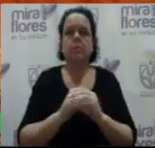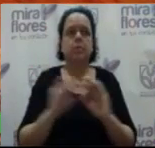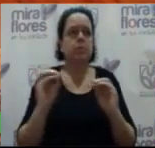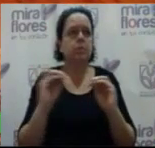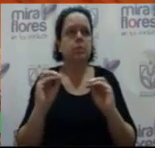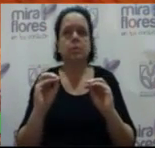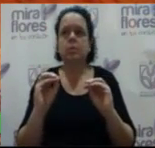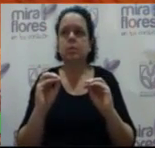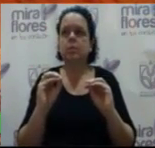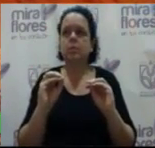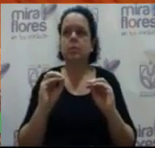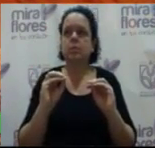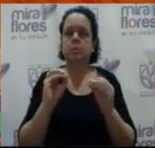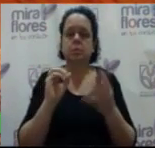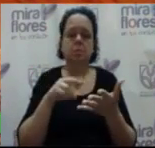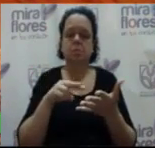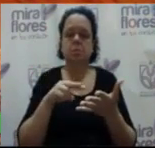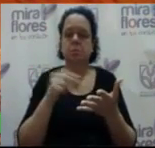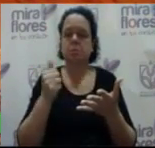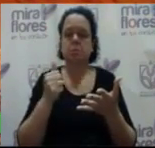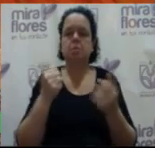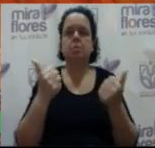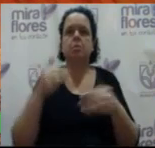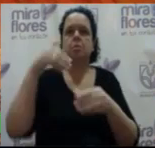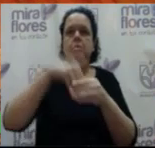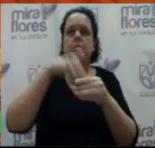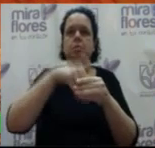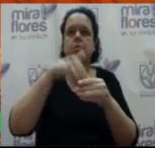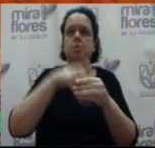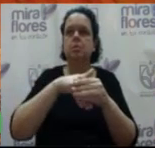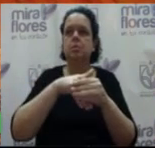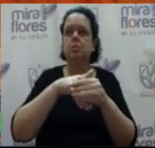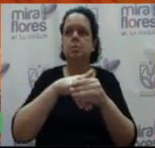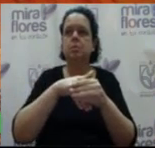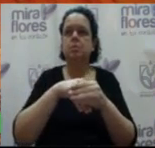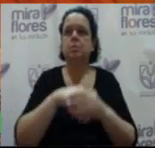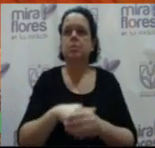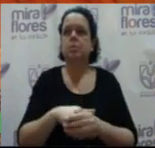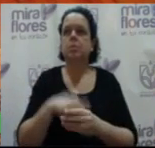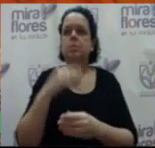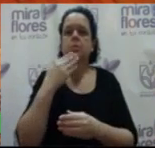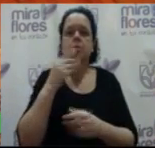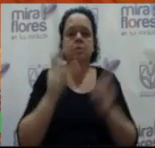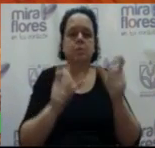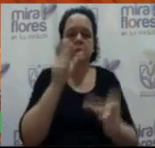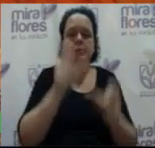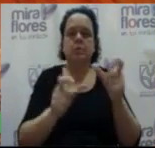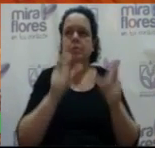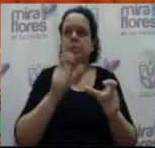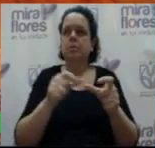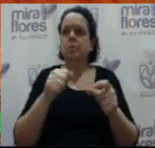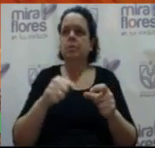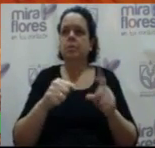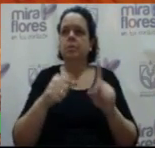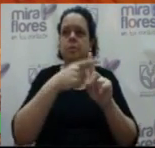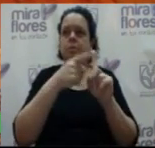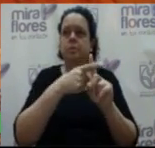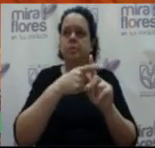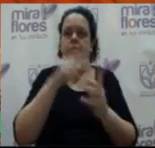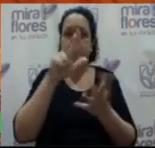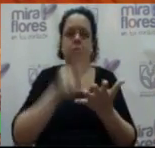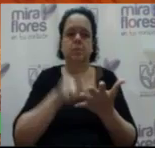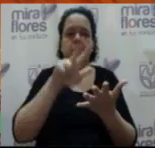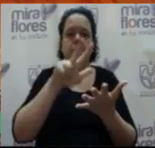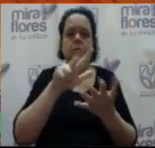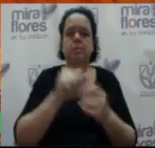teniendo observaciones procederemos a votar aquel acta, aquellos miembros del Consejo que estén a favor de aprobar el acta del